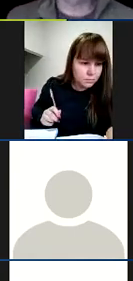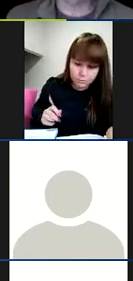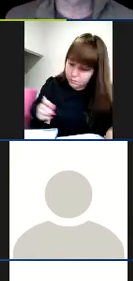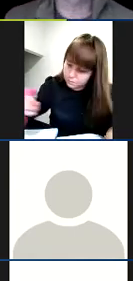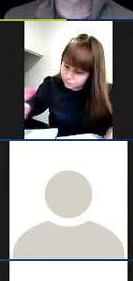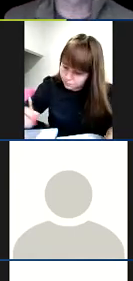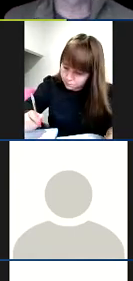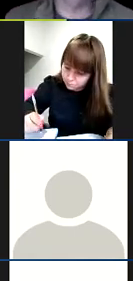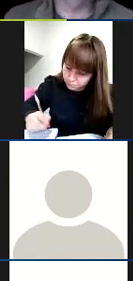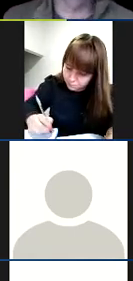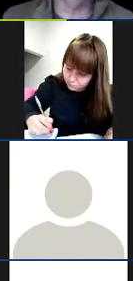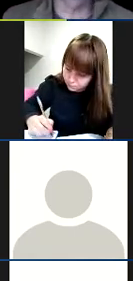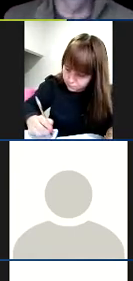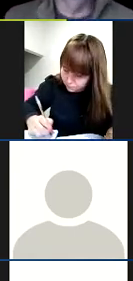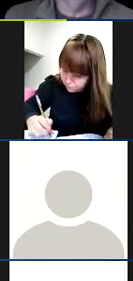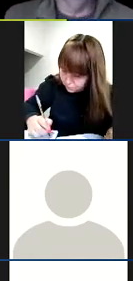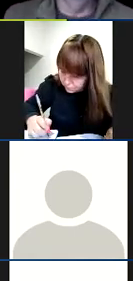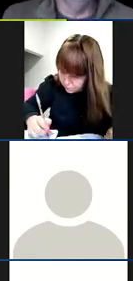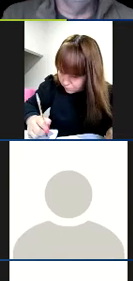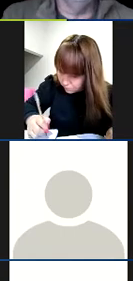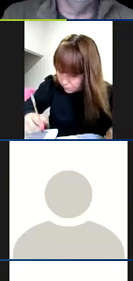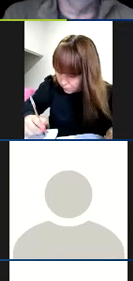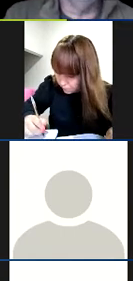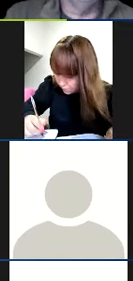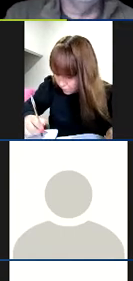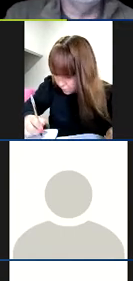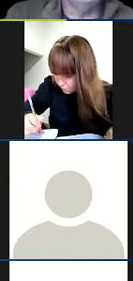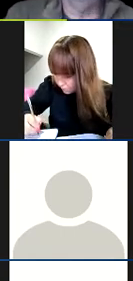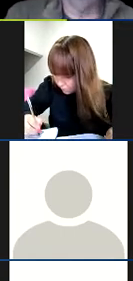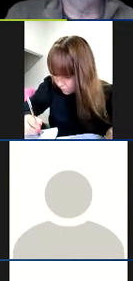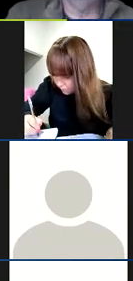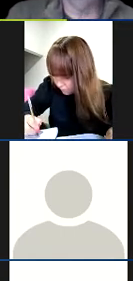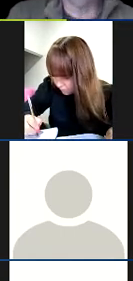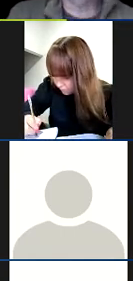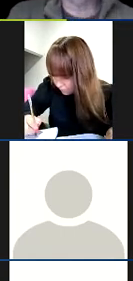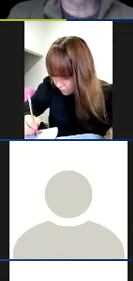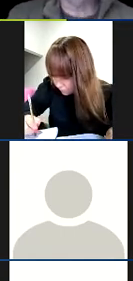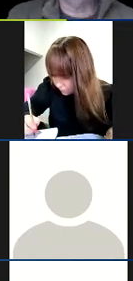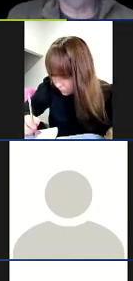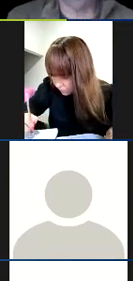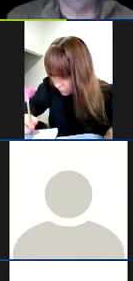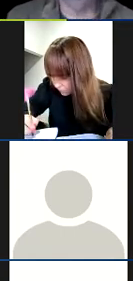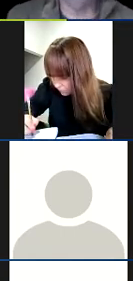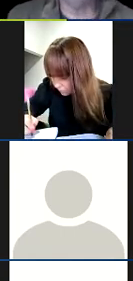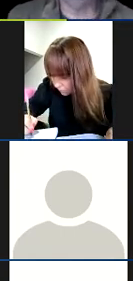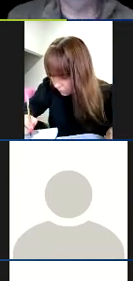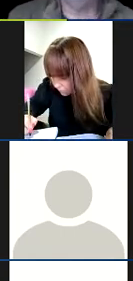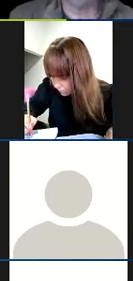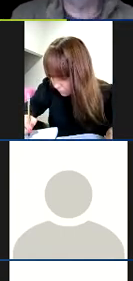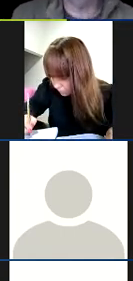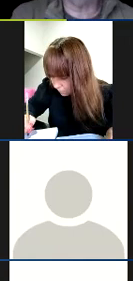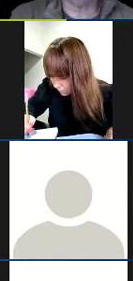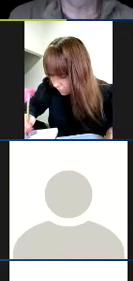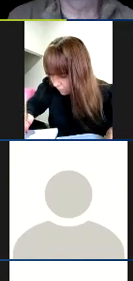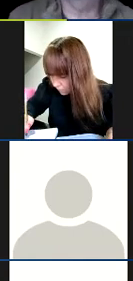por aplicación de las disposiciones de IGJ. No puede tener un plazo superior a 99